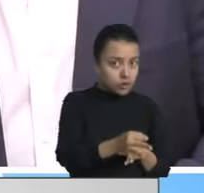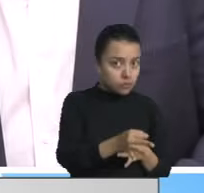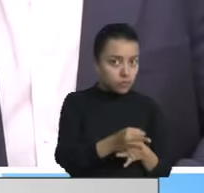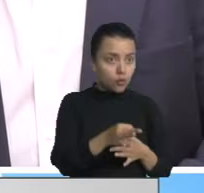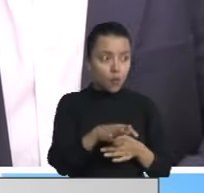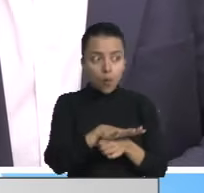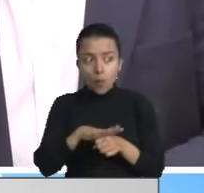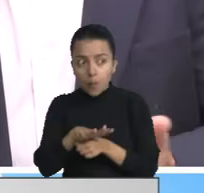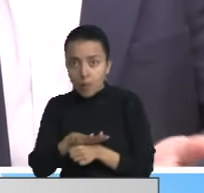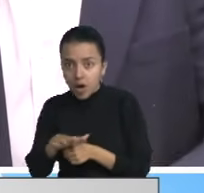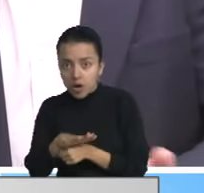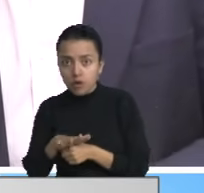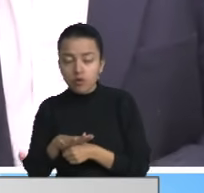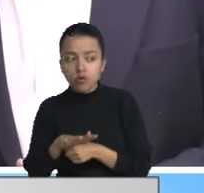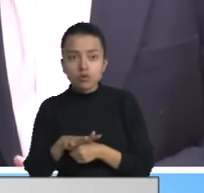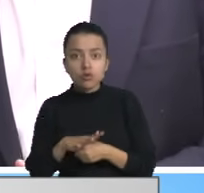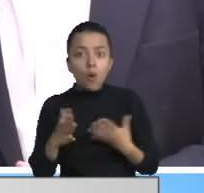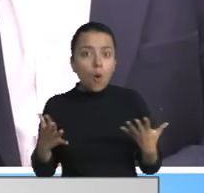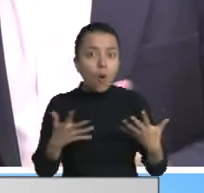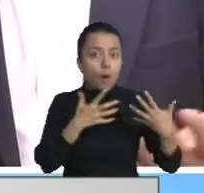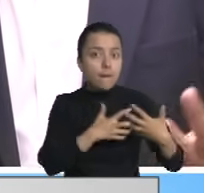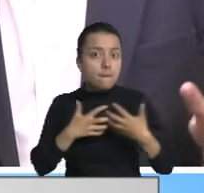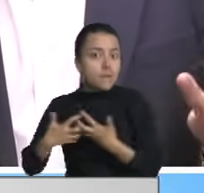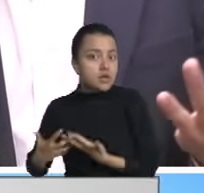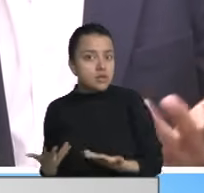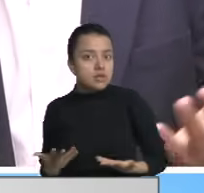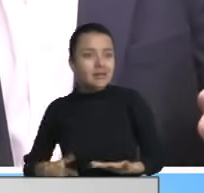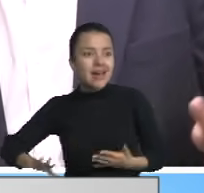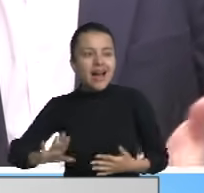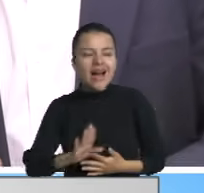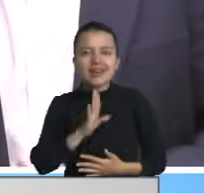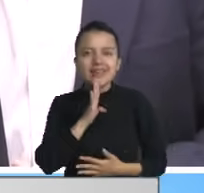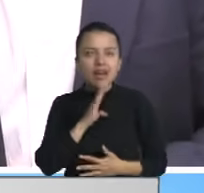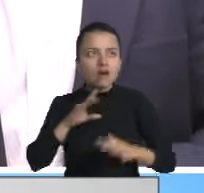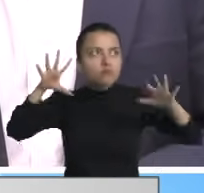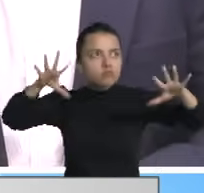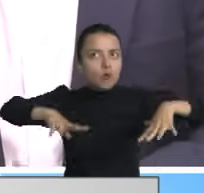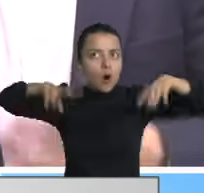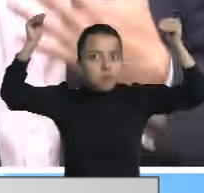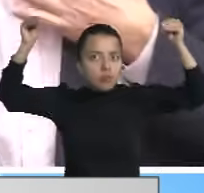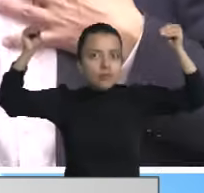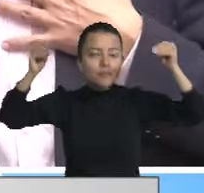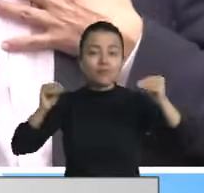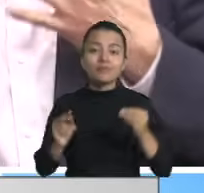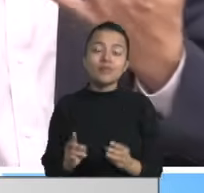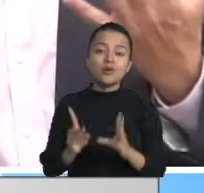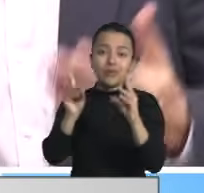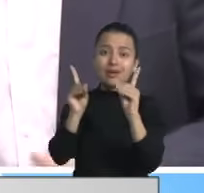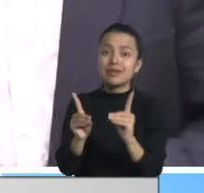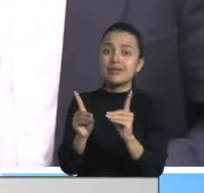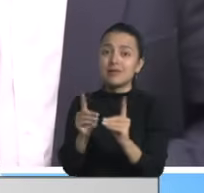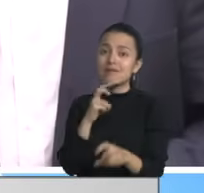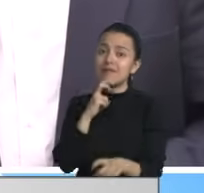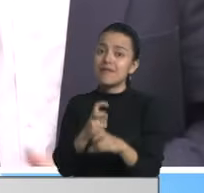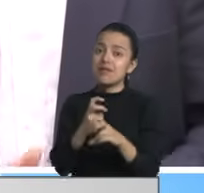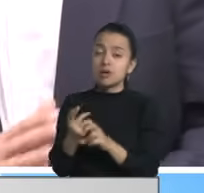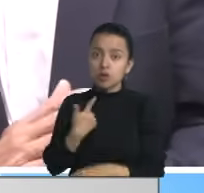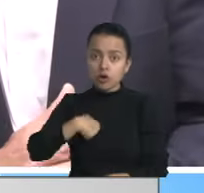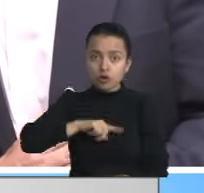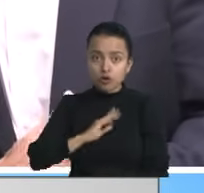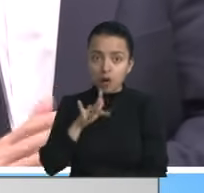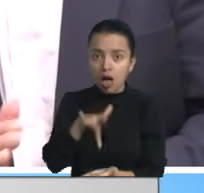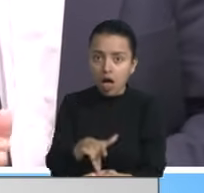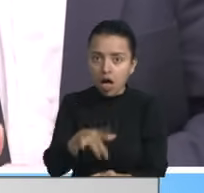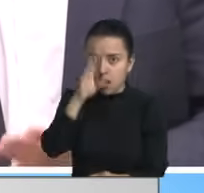unos barrios o pueden ser unas industrias. Eso se decide y es una decisión muy compleja de la cual, gracias a Dios, nosotros no somos parte. En eso